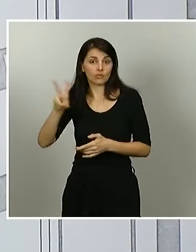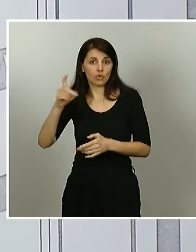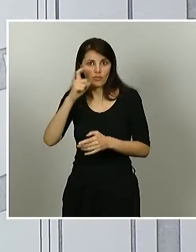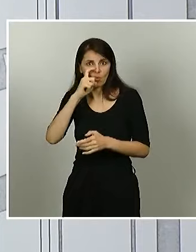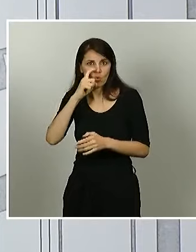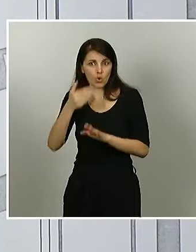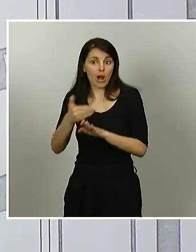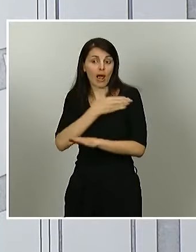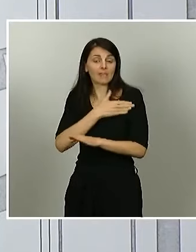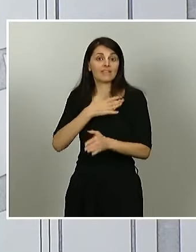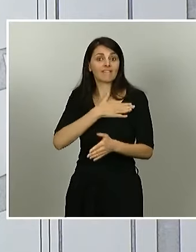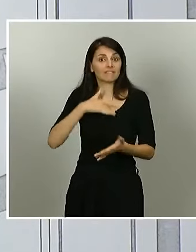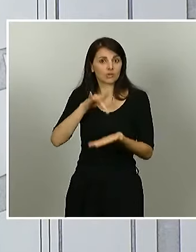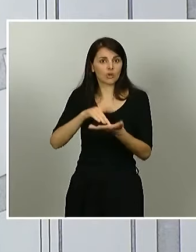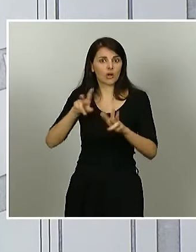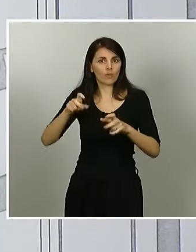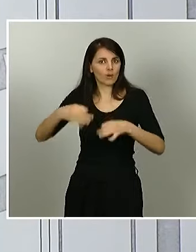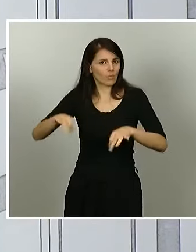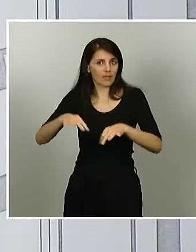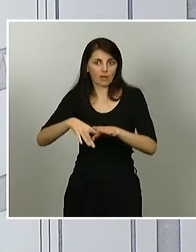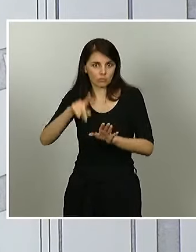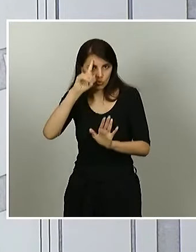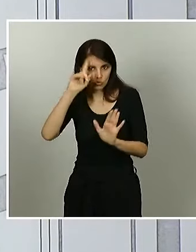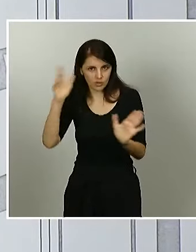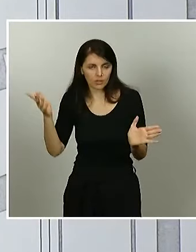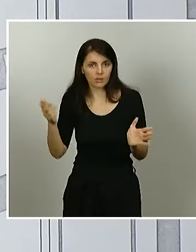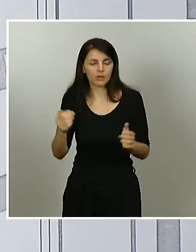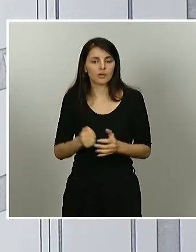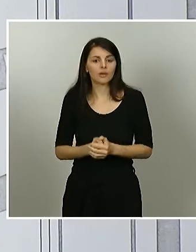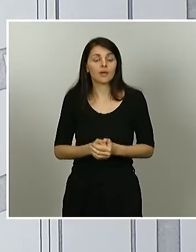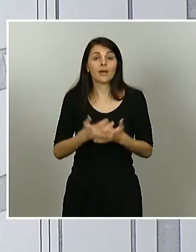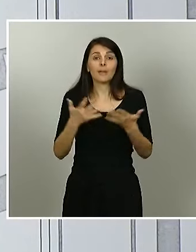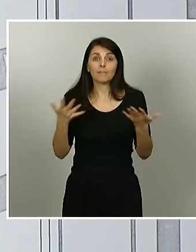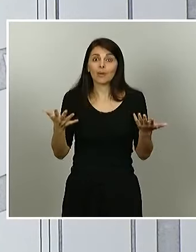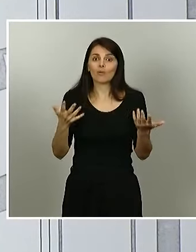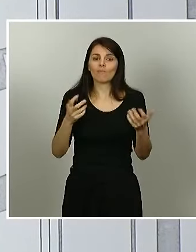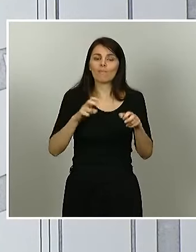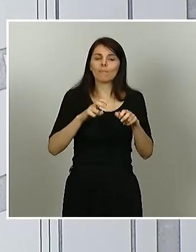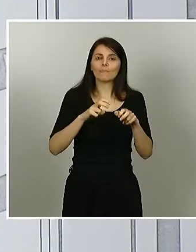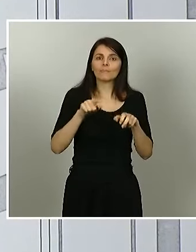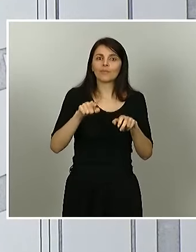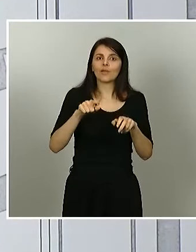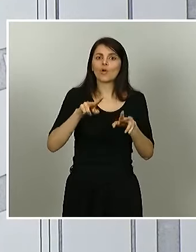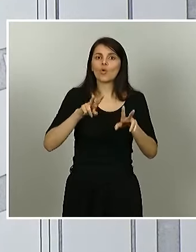comunidades pasarán todas estarán todas ya en nueva normalidad y se pueden aplicar restricciones concretas de salud públicas que puede ser también de